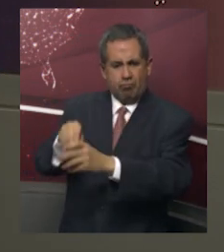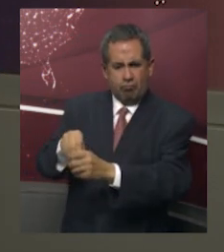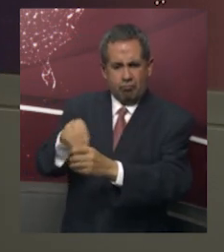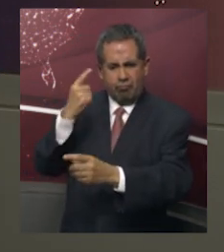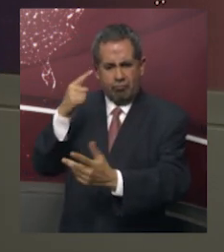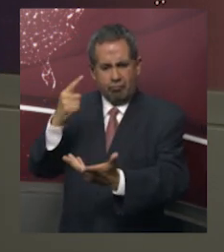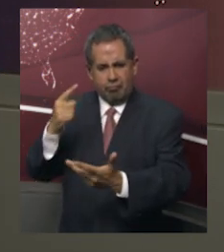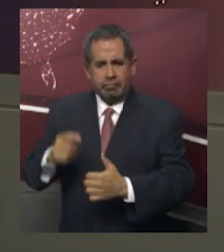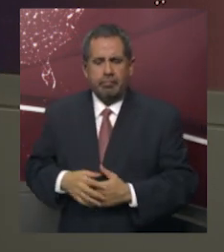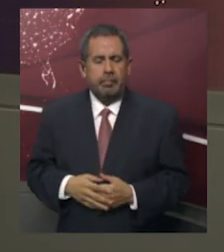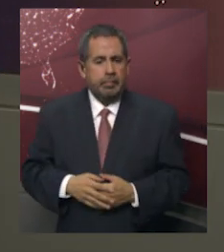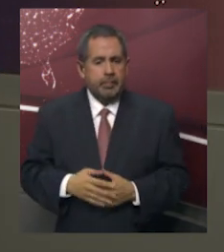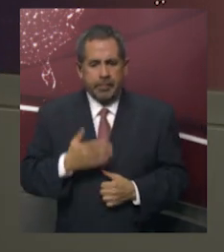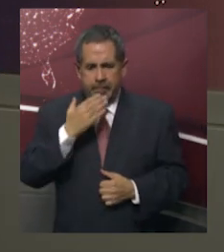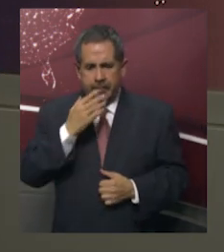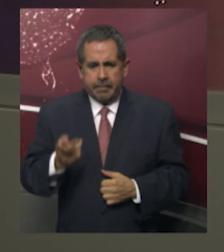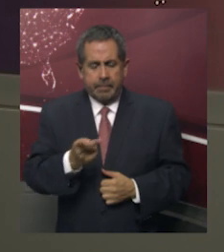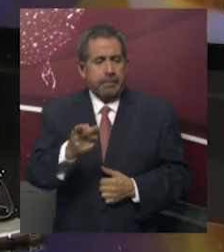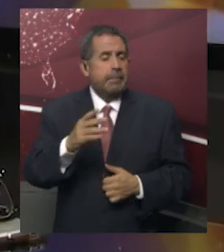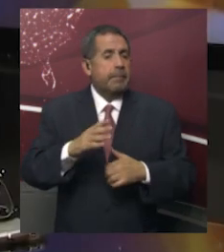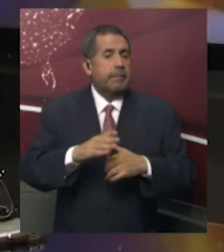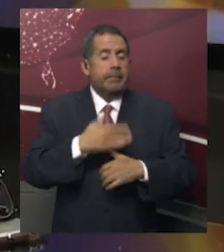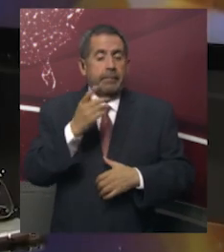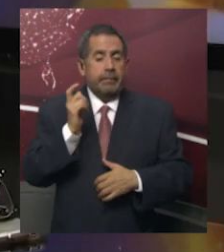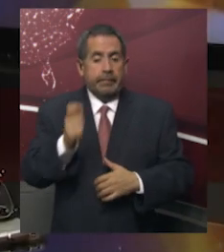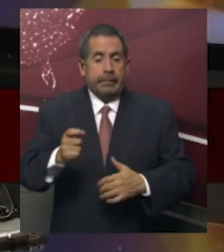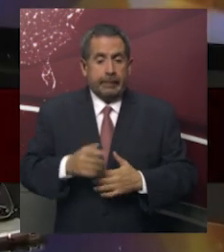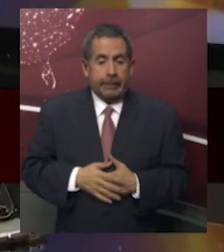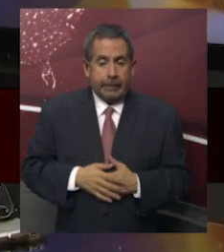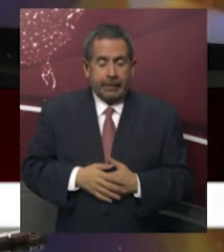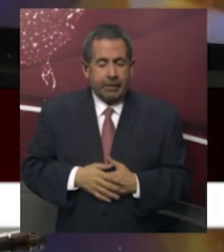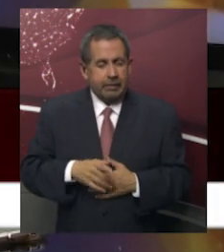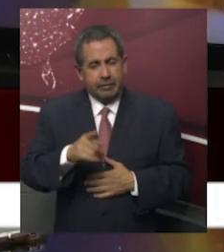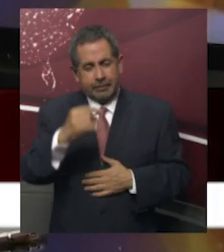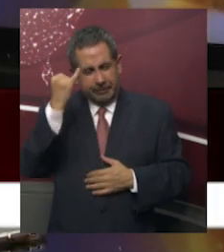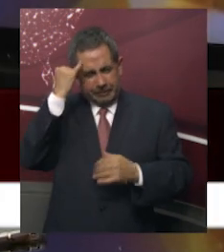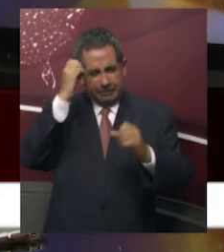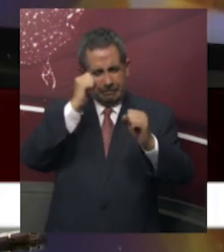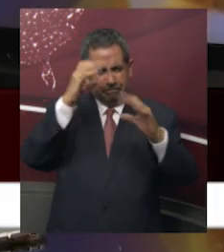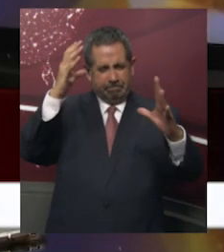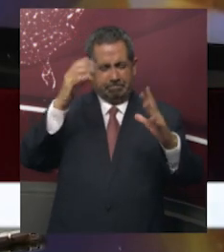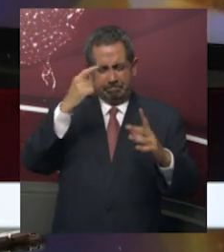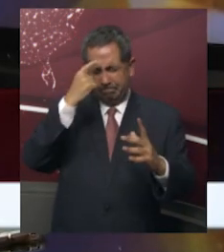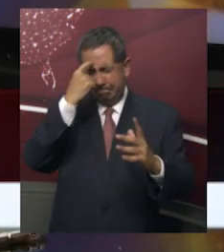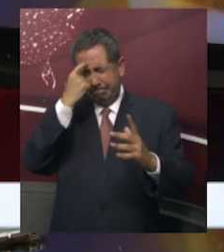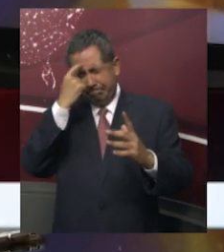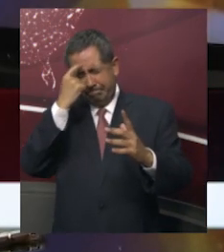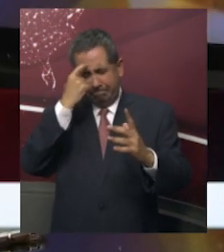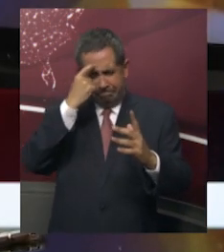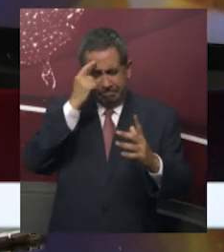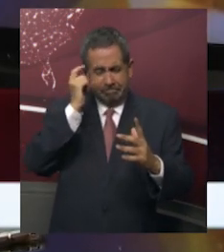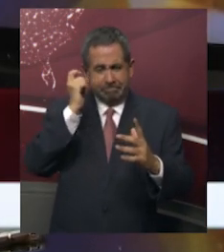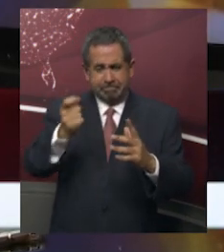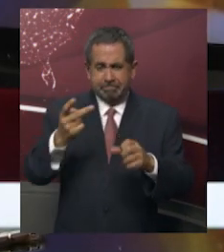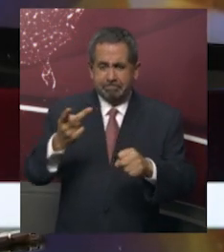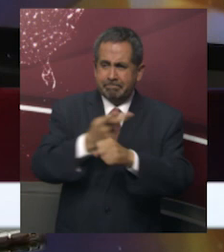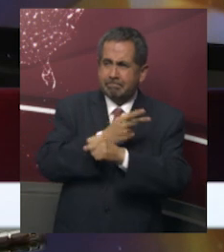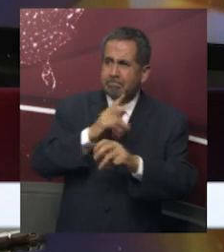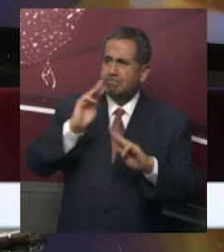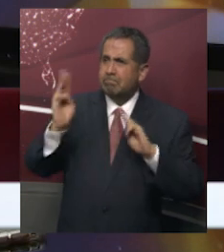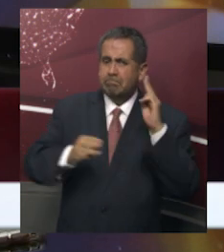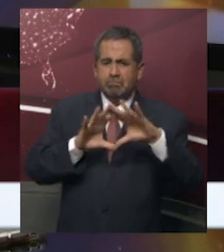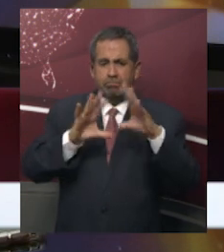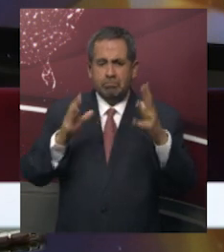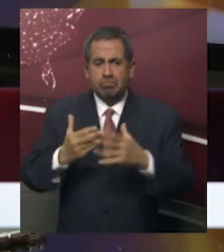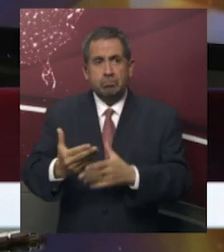Pues mira, es una muy buena pregunta, porque además si nos tratamos de imaginar por un segundo qué estaba pasando en el planeta